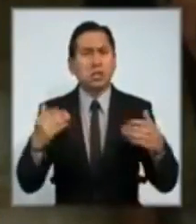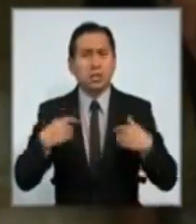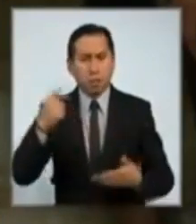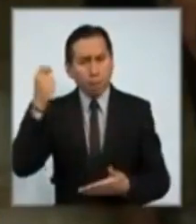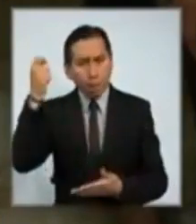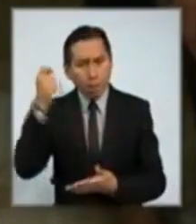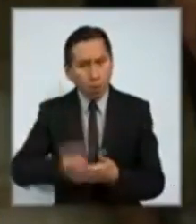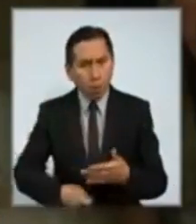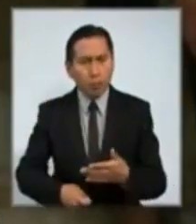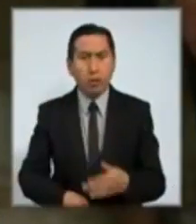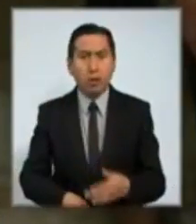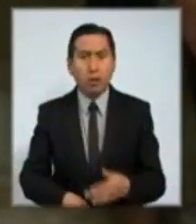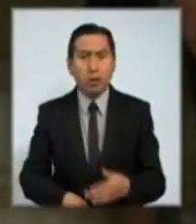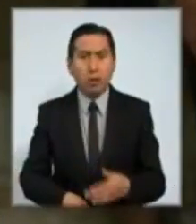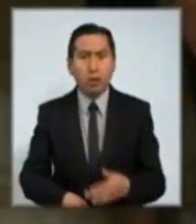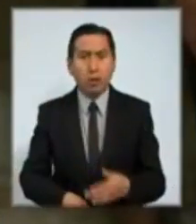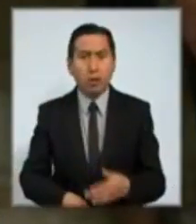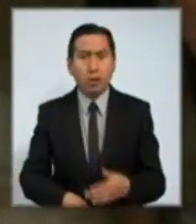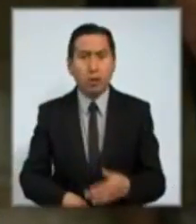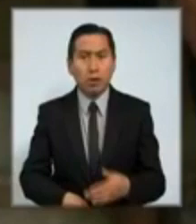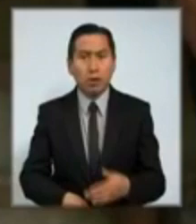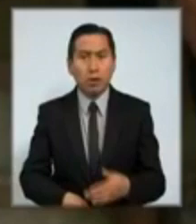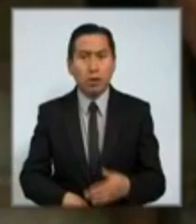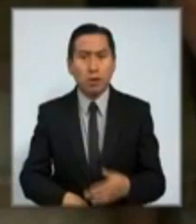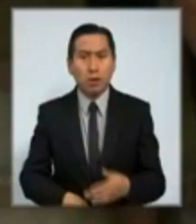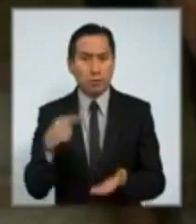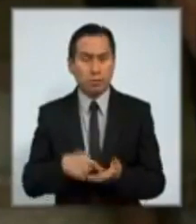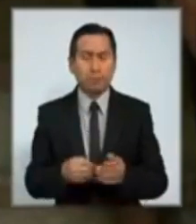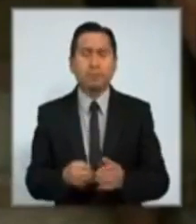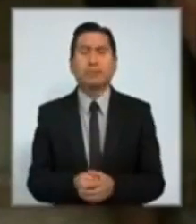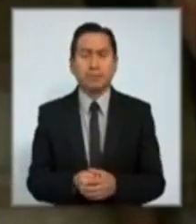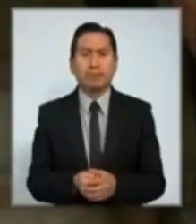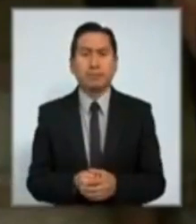multa de 2.000 bolivianos.